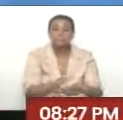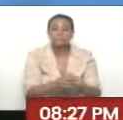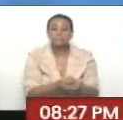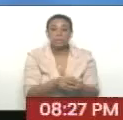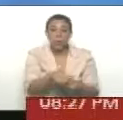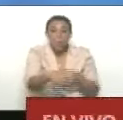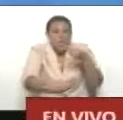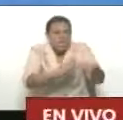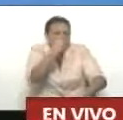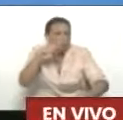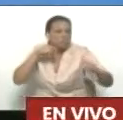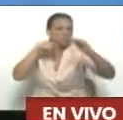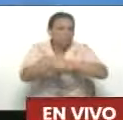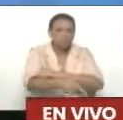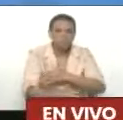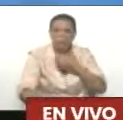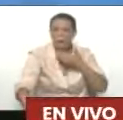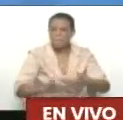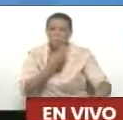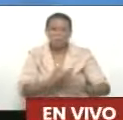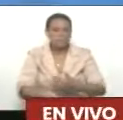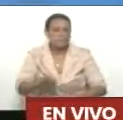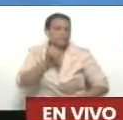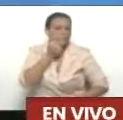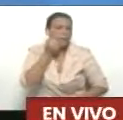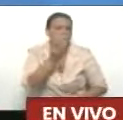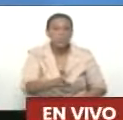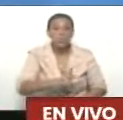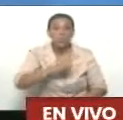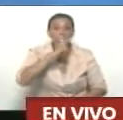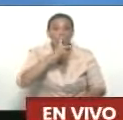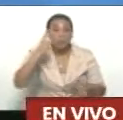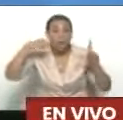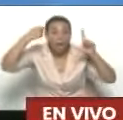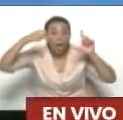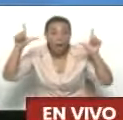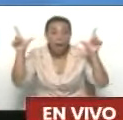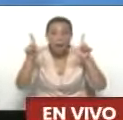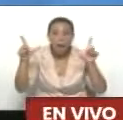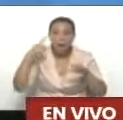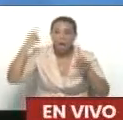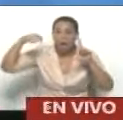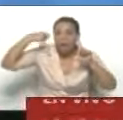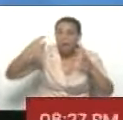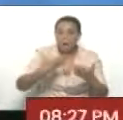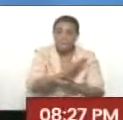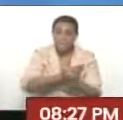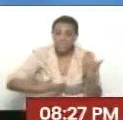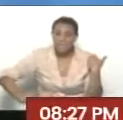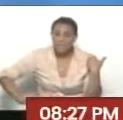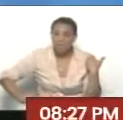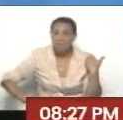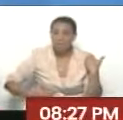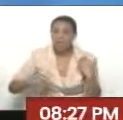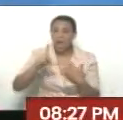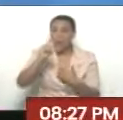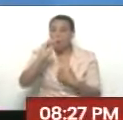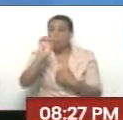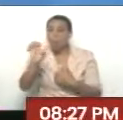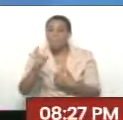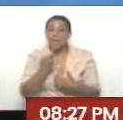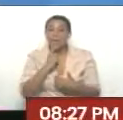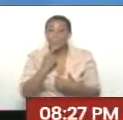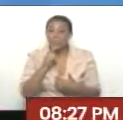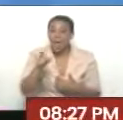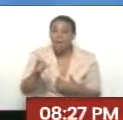Lo que hicieron fue una barbarie. Y además las imágenes que después salen, que mostró el presidente López Obrador,